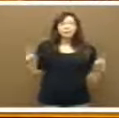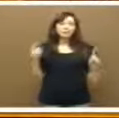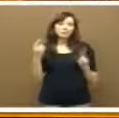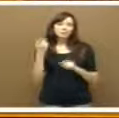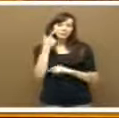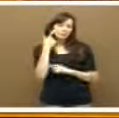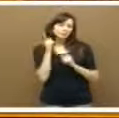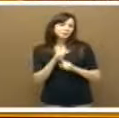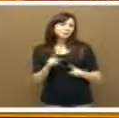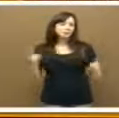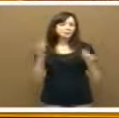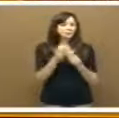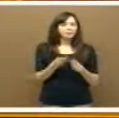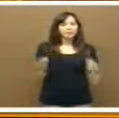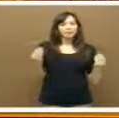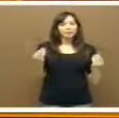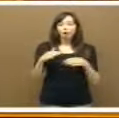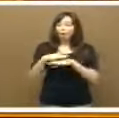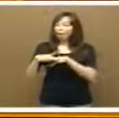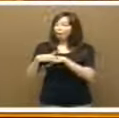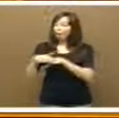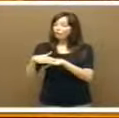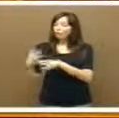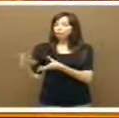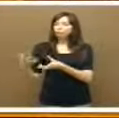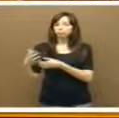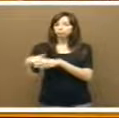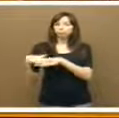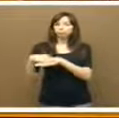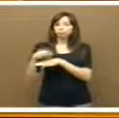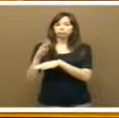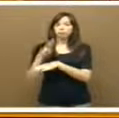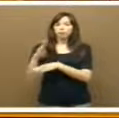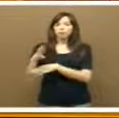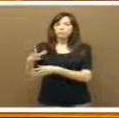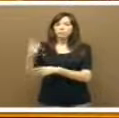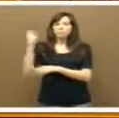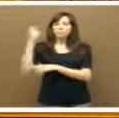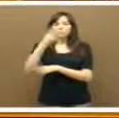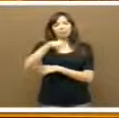está consiguiendo el Gobierno que sustenta el Partido Popular.